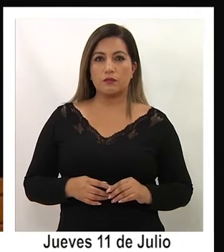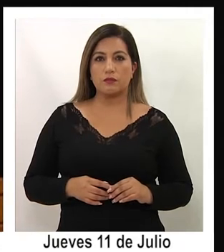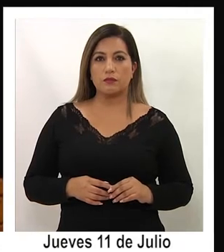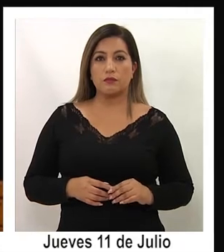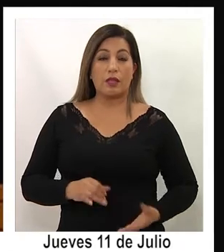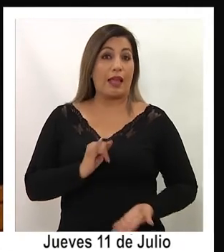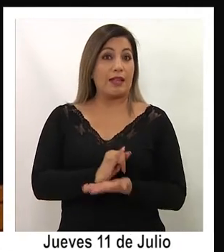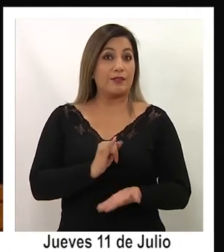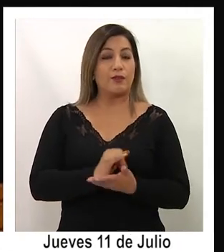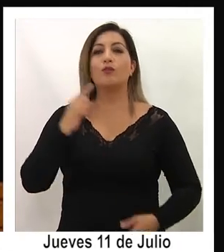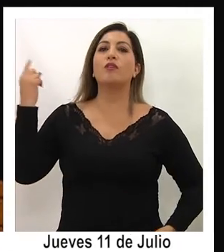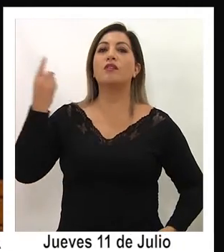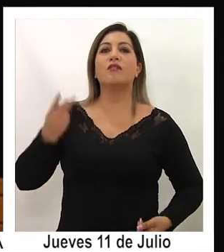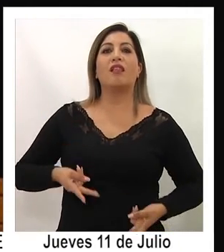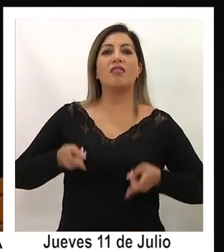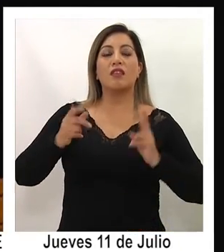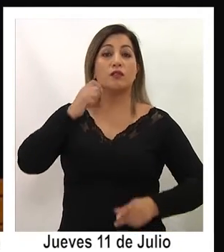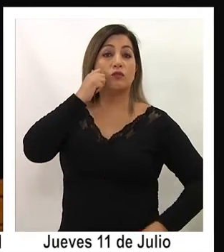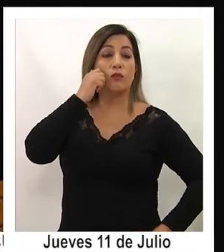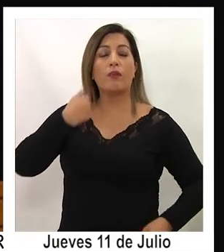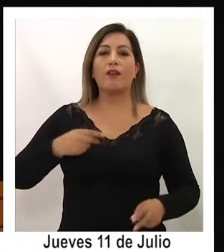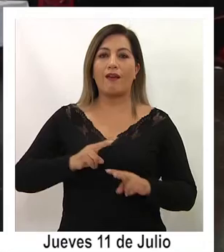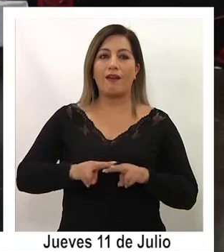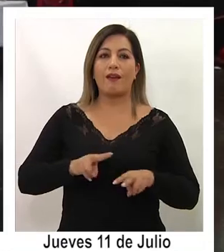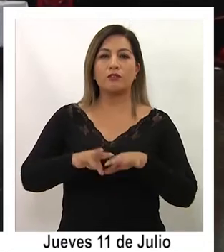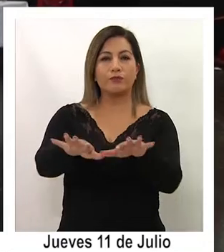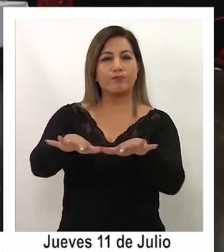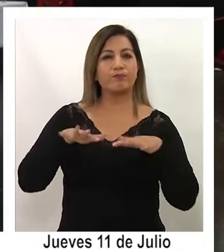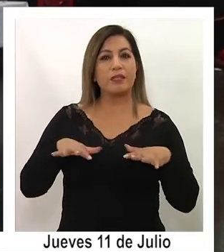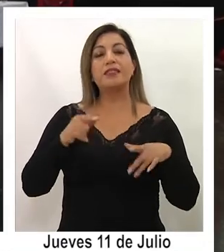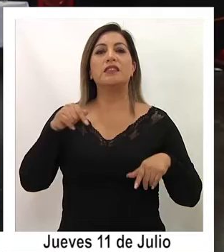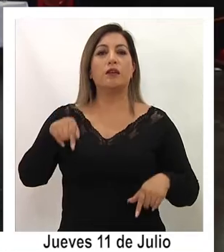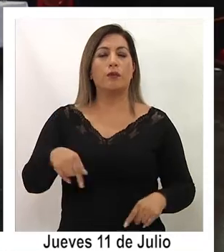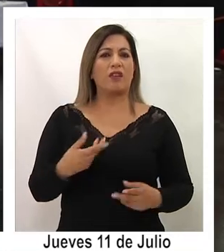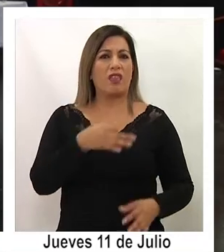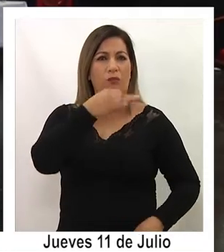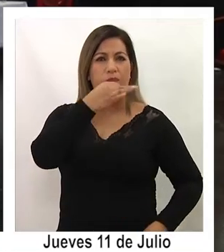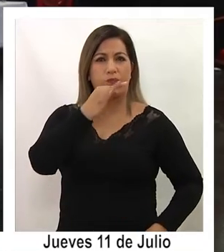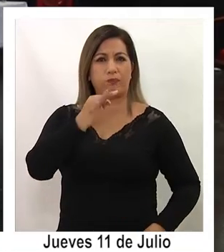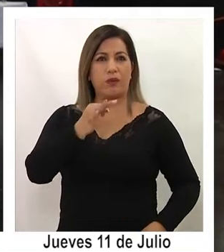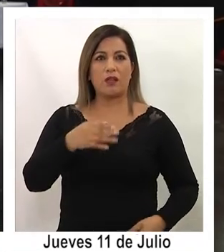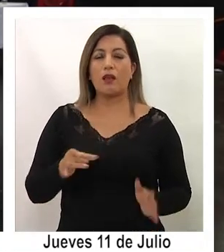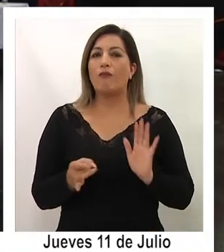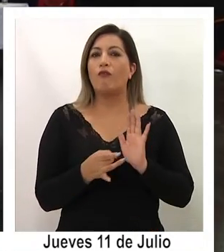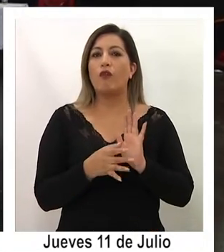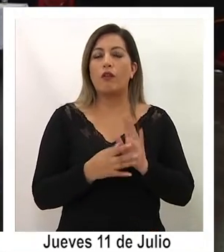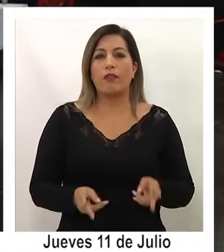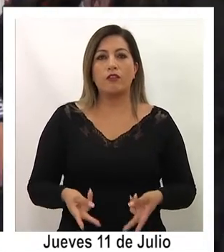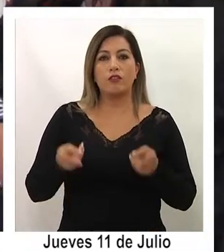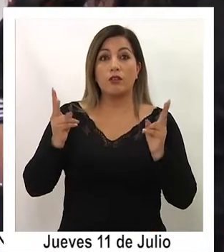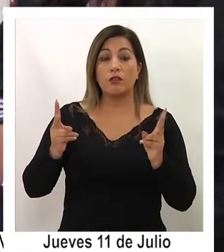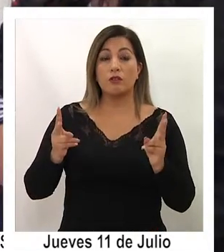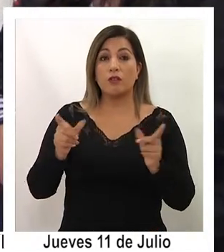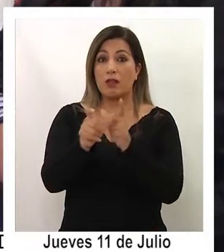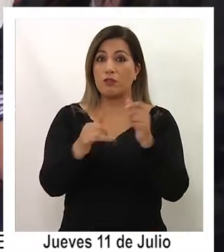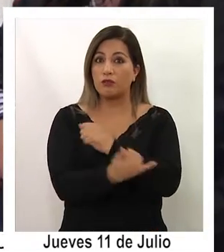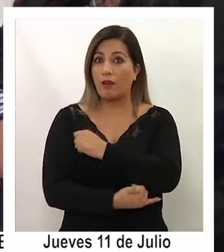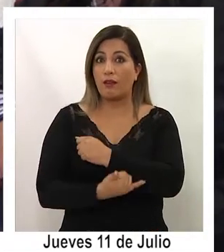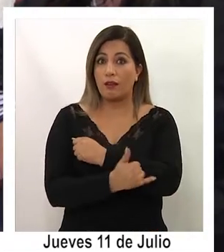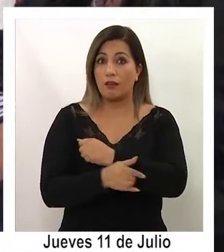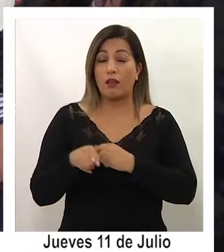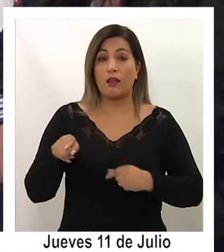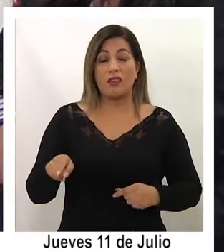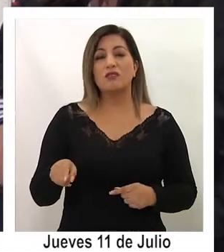El Instituto Nacional de Derechos Humanos realizó un seminario en el que habló sobre la vulneración de los derechos de los migrantes,